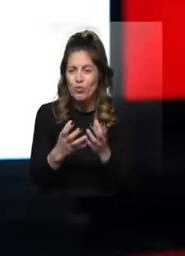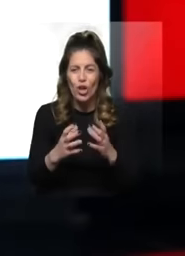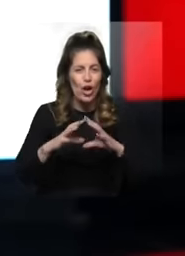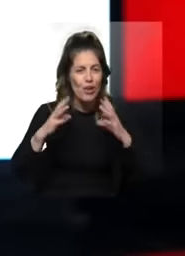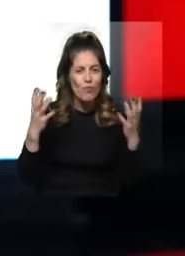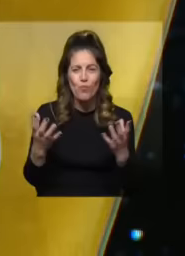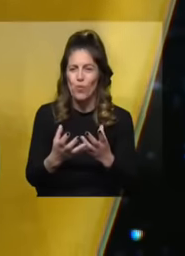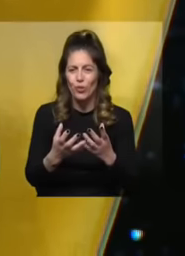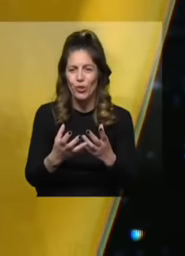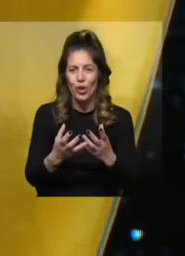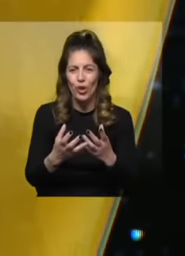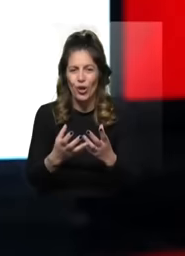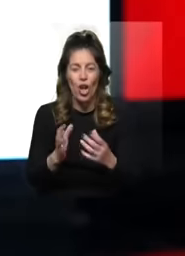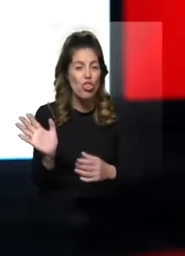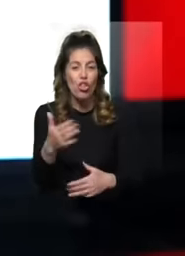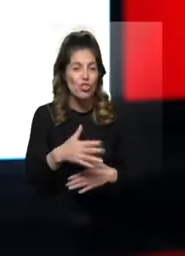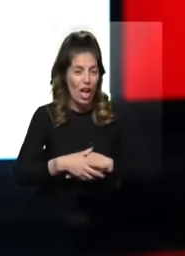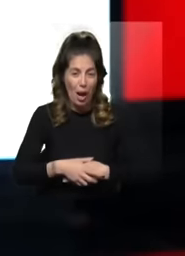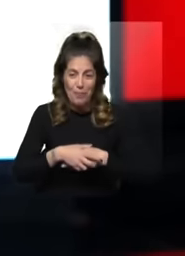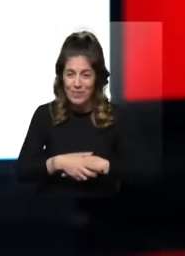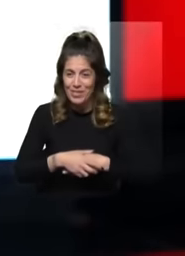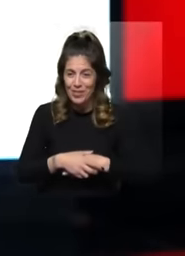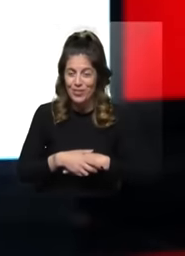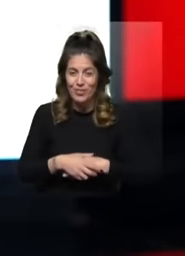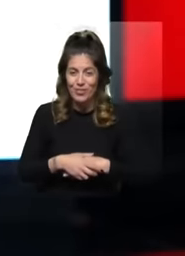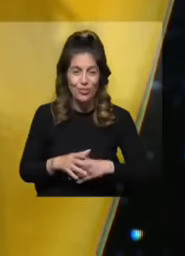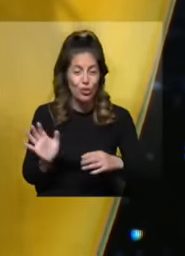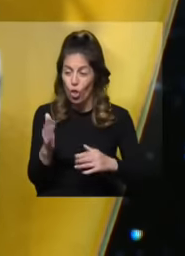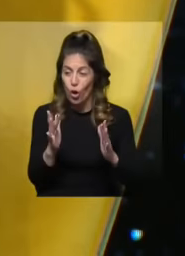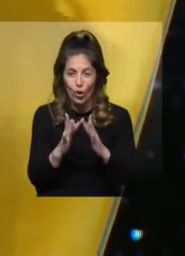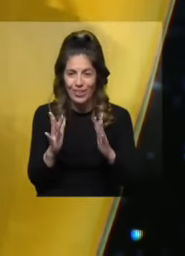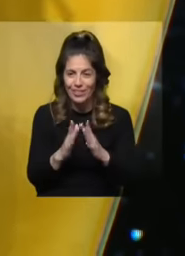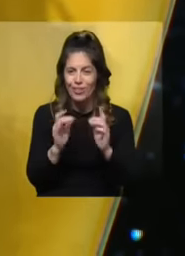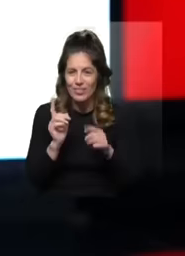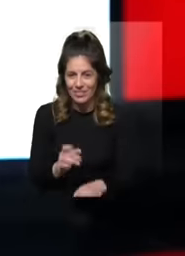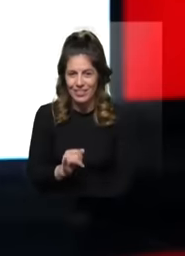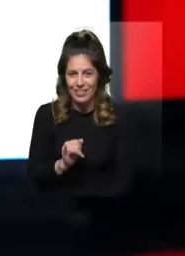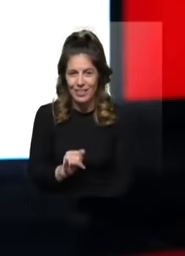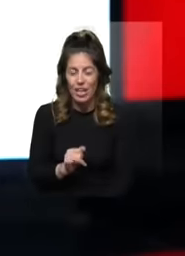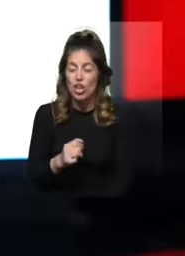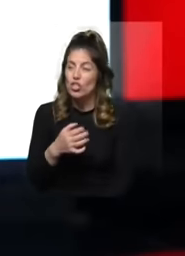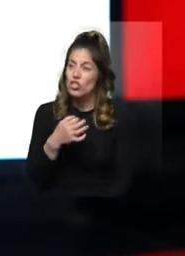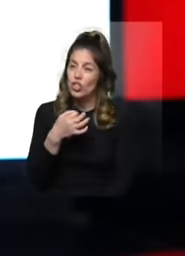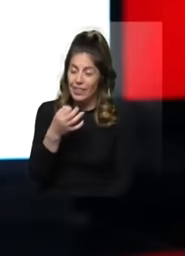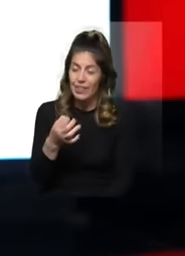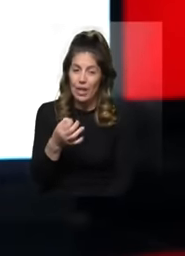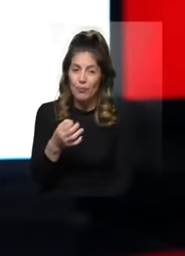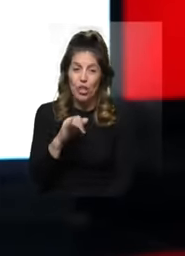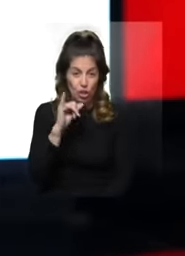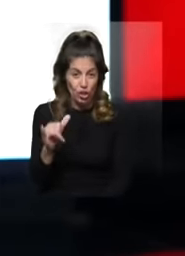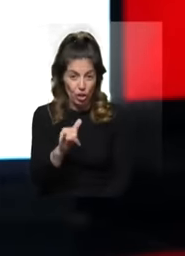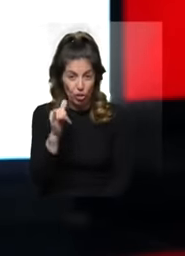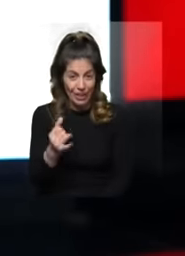que estaba... Éramos todos amigos. Exactamente, exacto. Como que estaban conectados. Sí. Es más, yo te diría que cuando, por ejemplo, que te conté